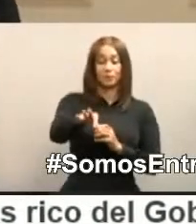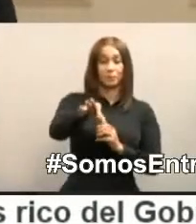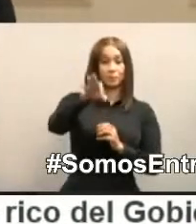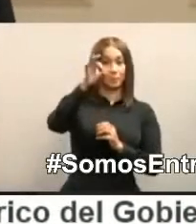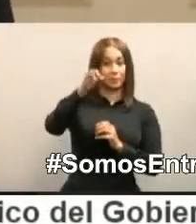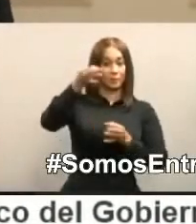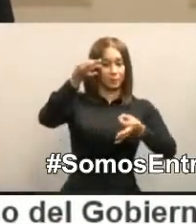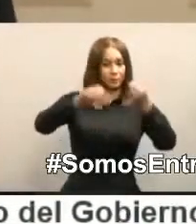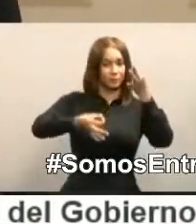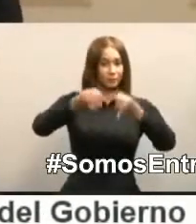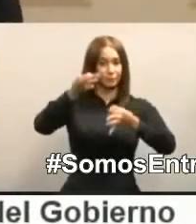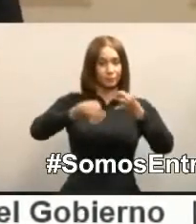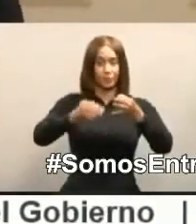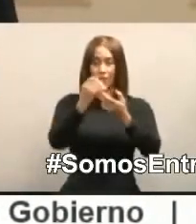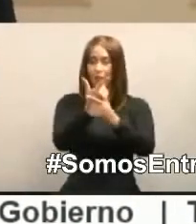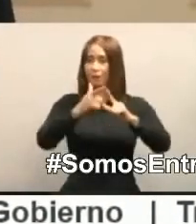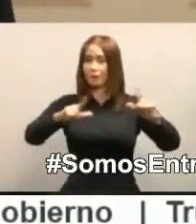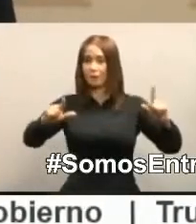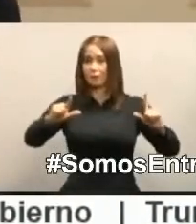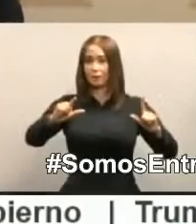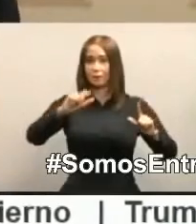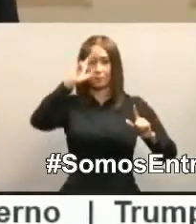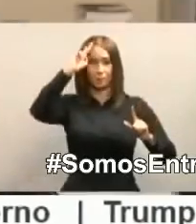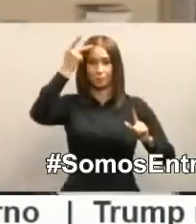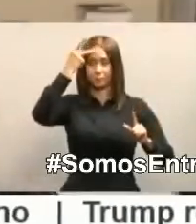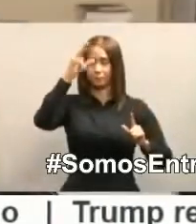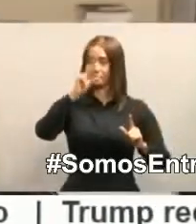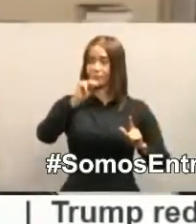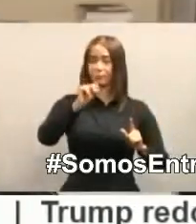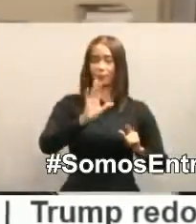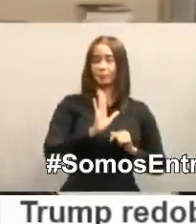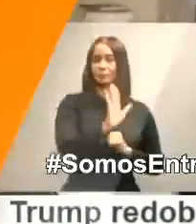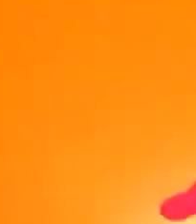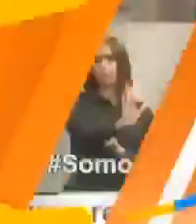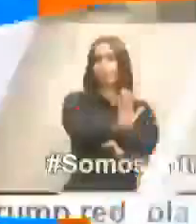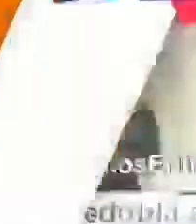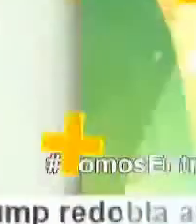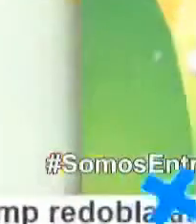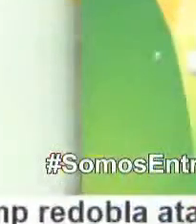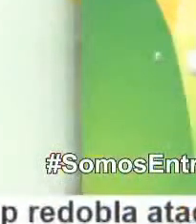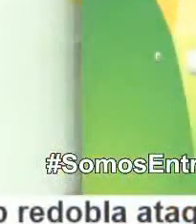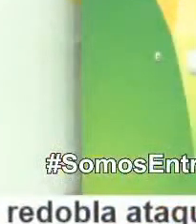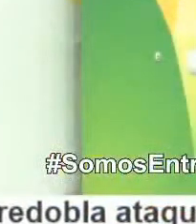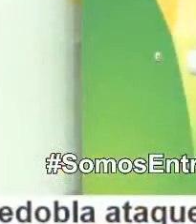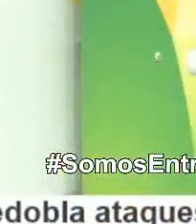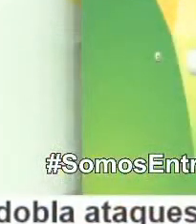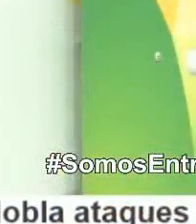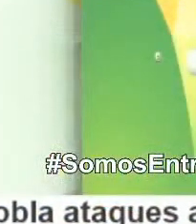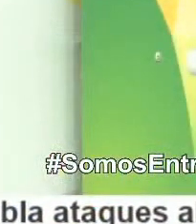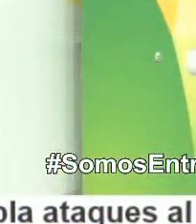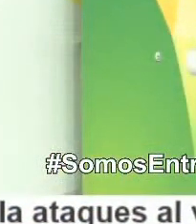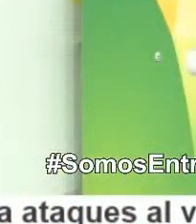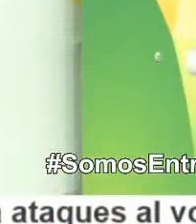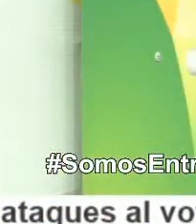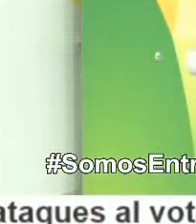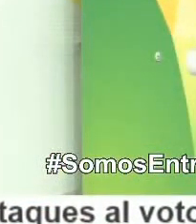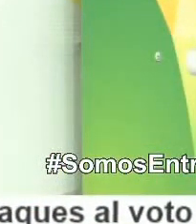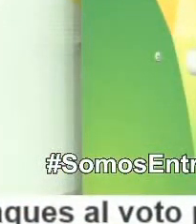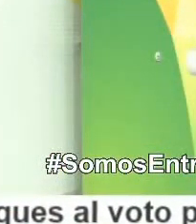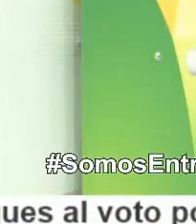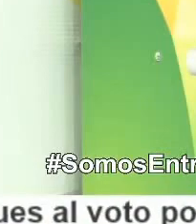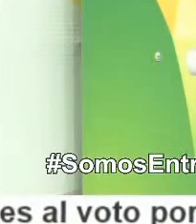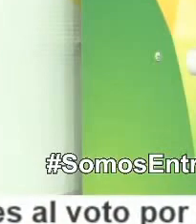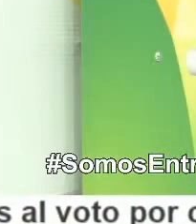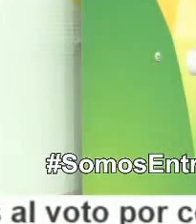No eran necesarias estas palabras. Que me perdone, Luis Abinader, presidente de todos los dominicanos, pero no era